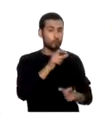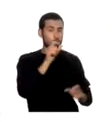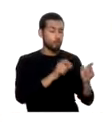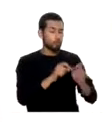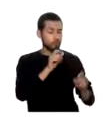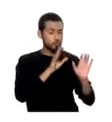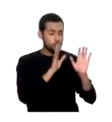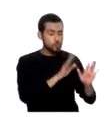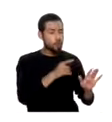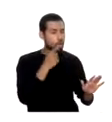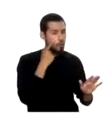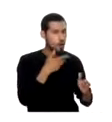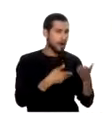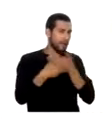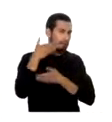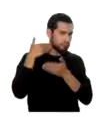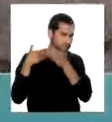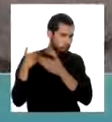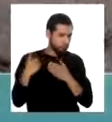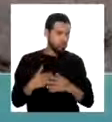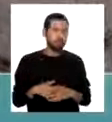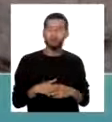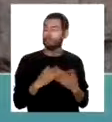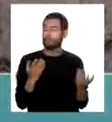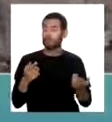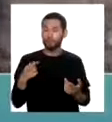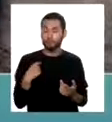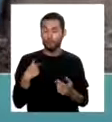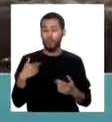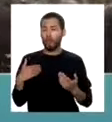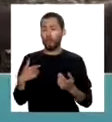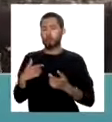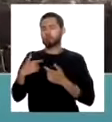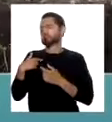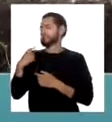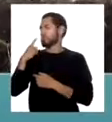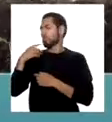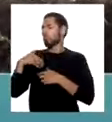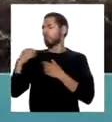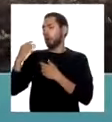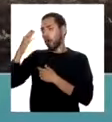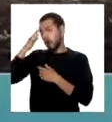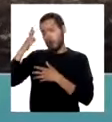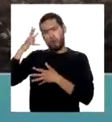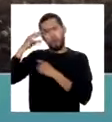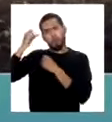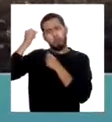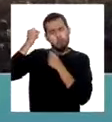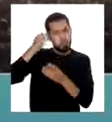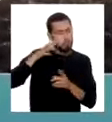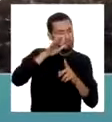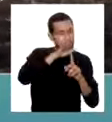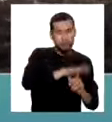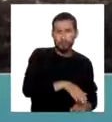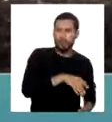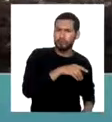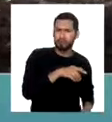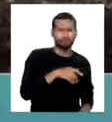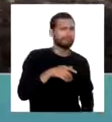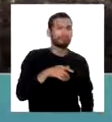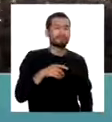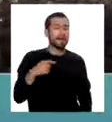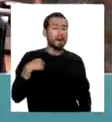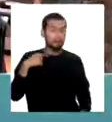población conoce ya desde antes. Si uno llega con conocimientos modernos, adquiridos en la parte técnica productiva, tienen que